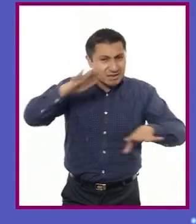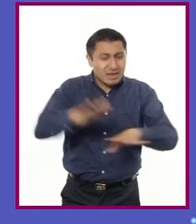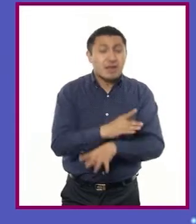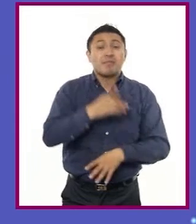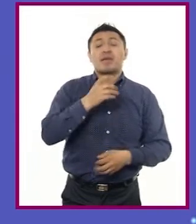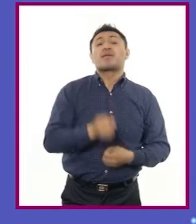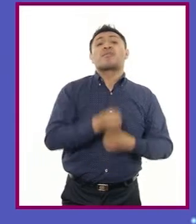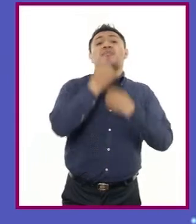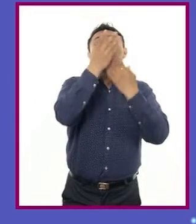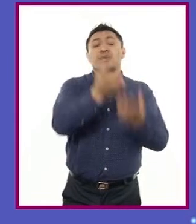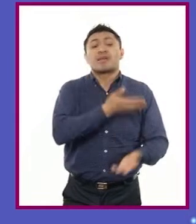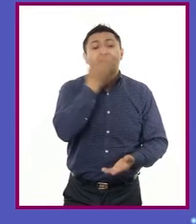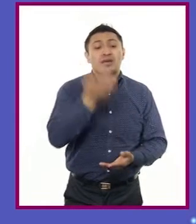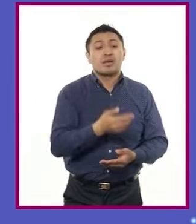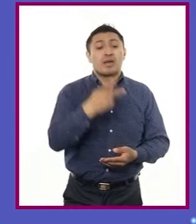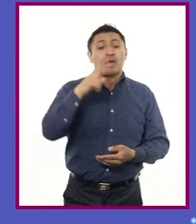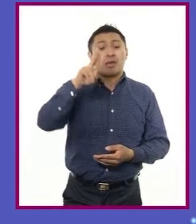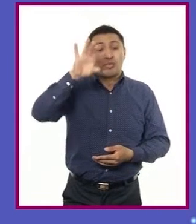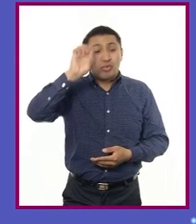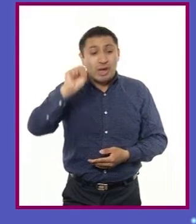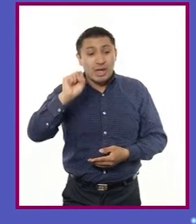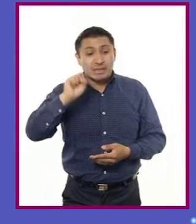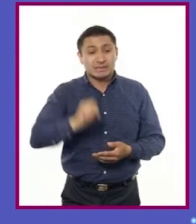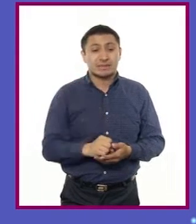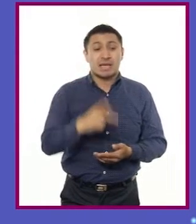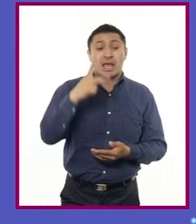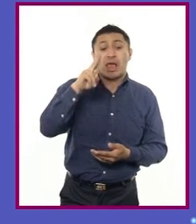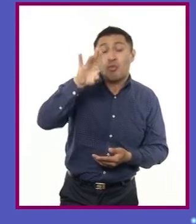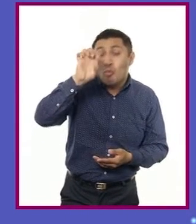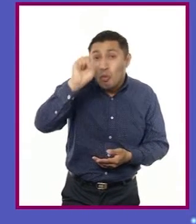coloquial pues.